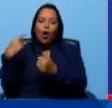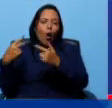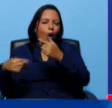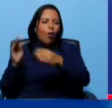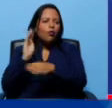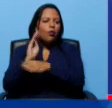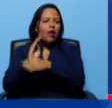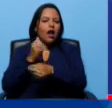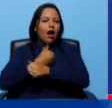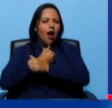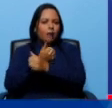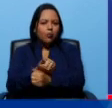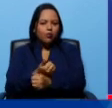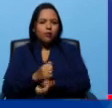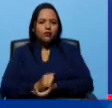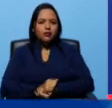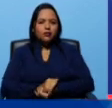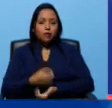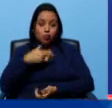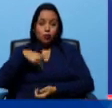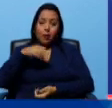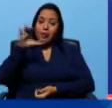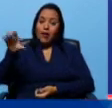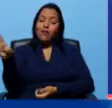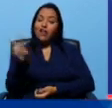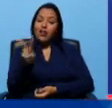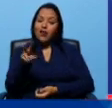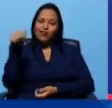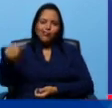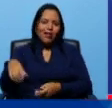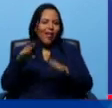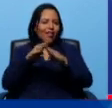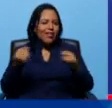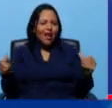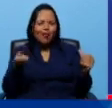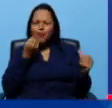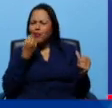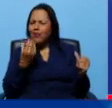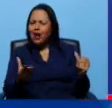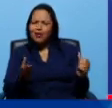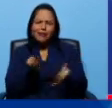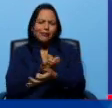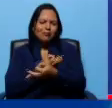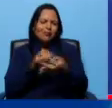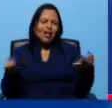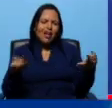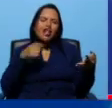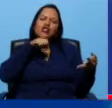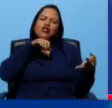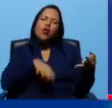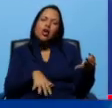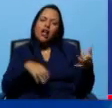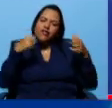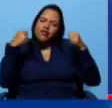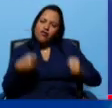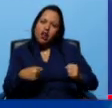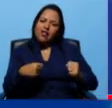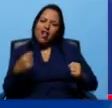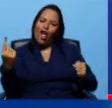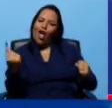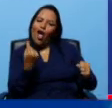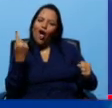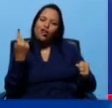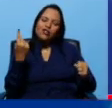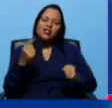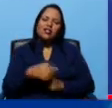amor. Nuestra patria, Venezuela, esta tierra magnífica, maravillosa, histórica, heroica, única,